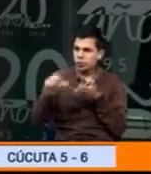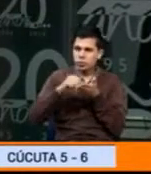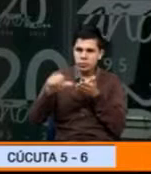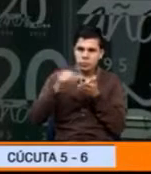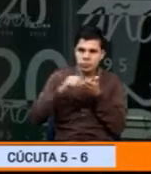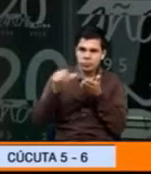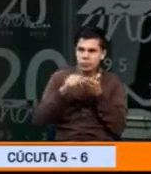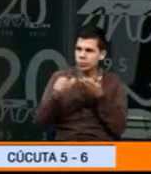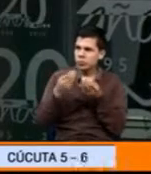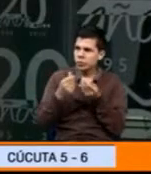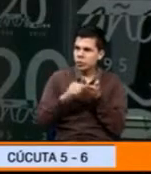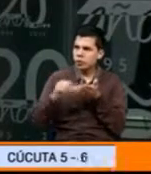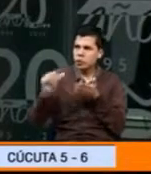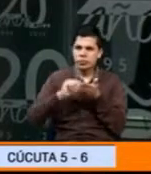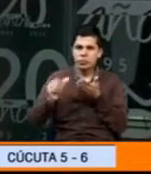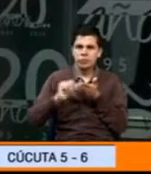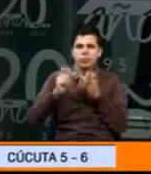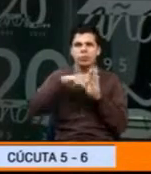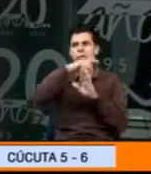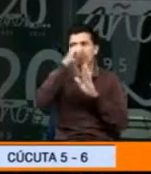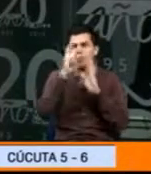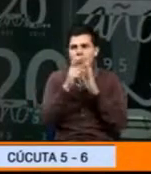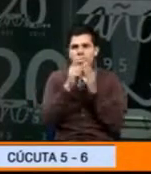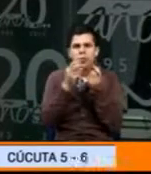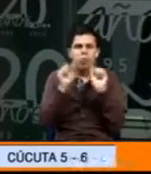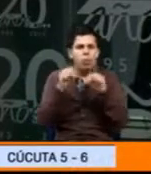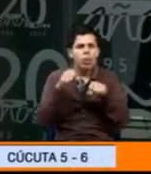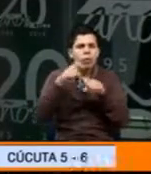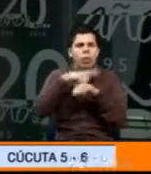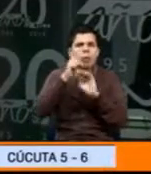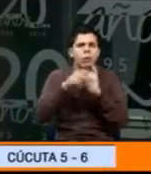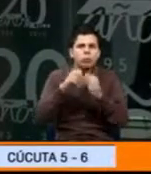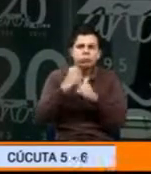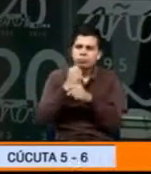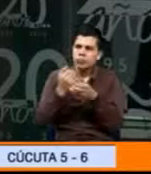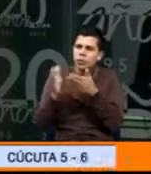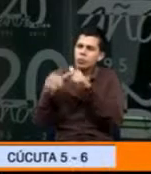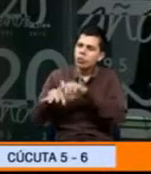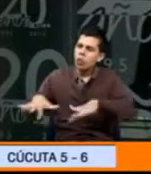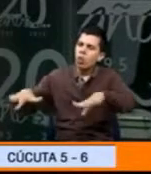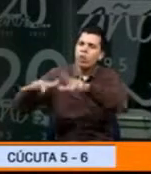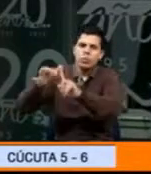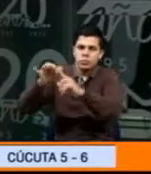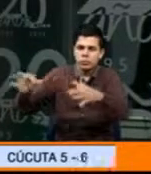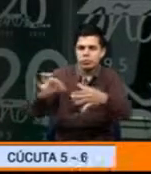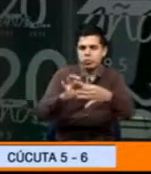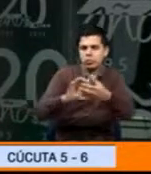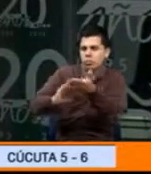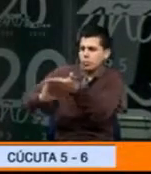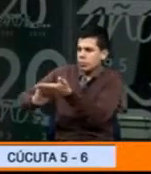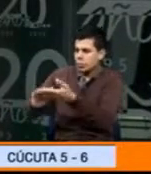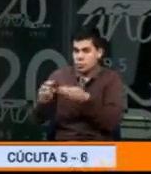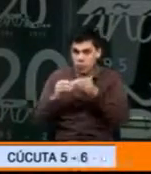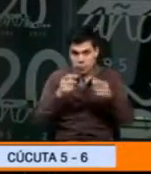la compra de áreas para anexarlas a lo que tiene que ver con los parques. Y fuera de eso, el